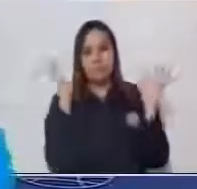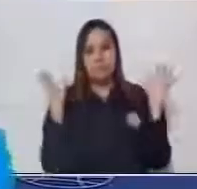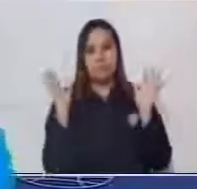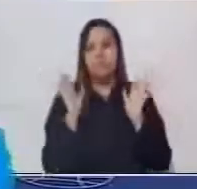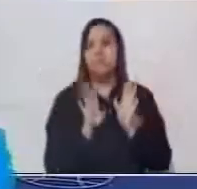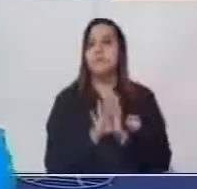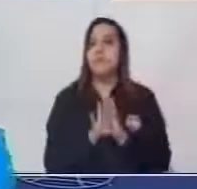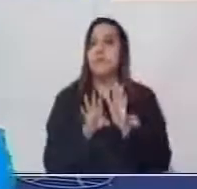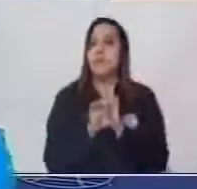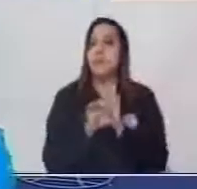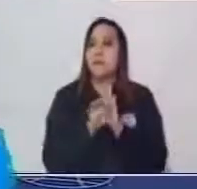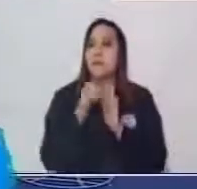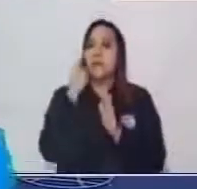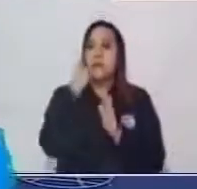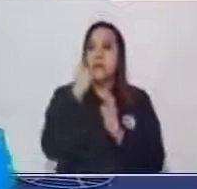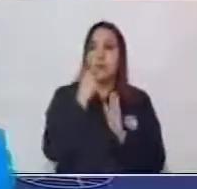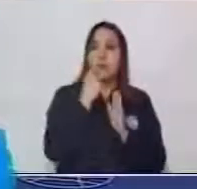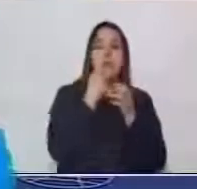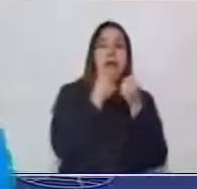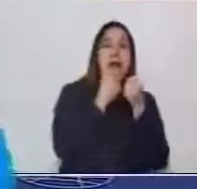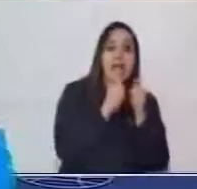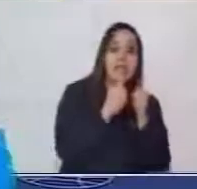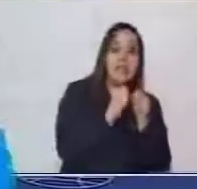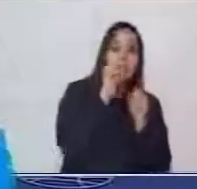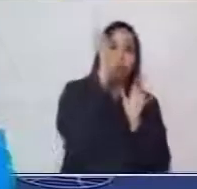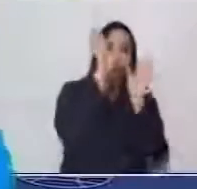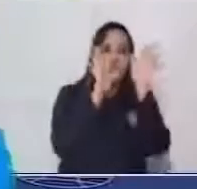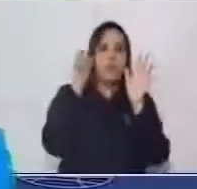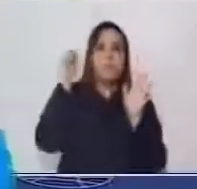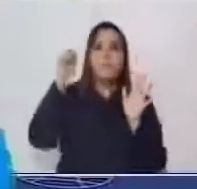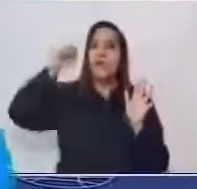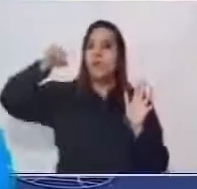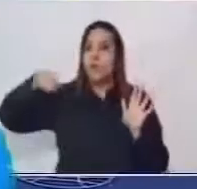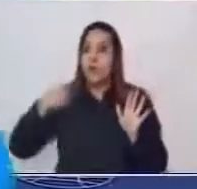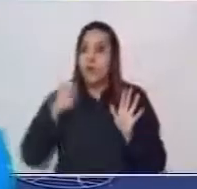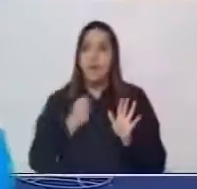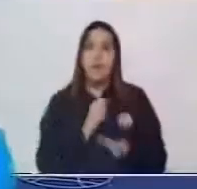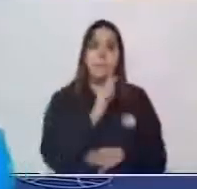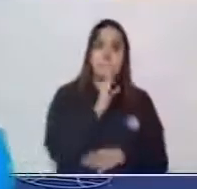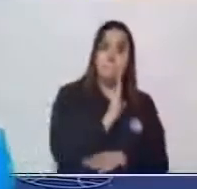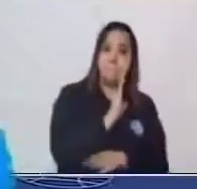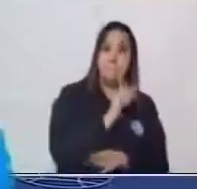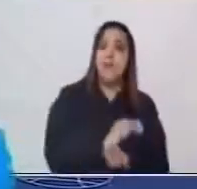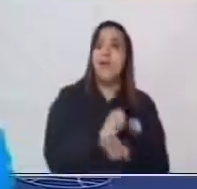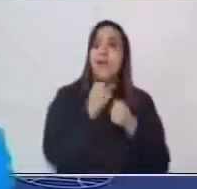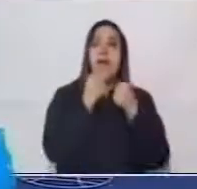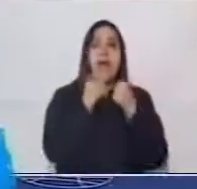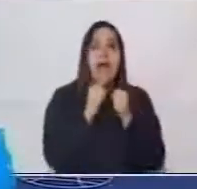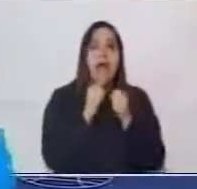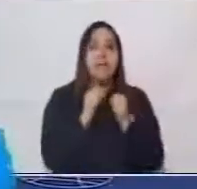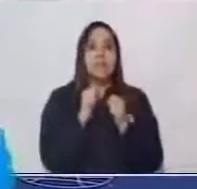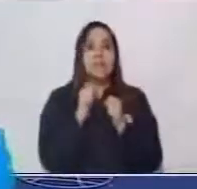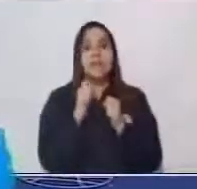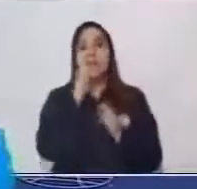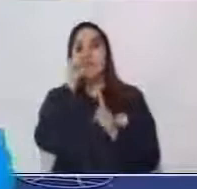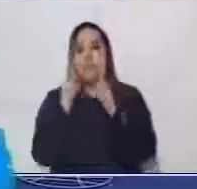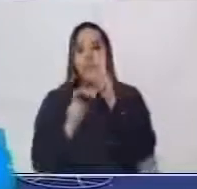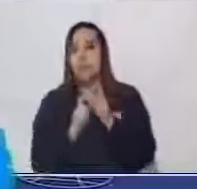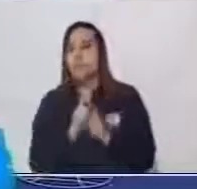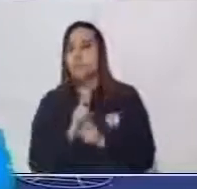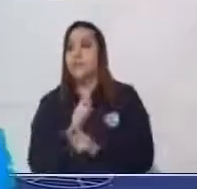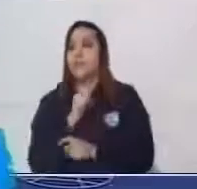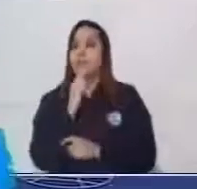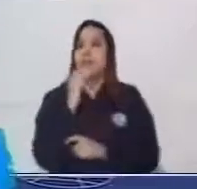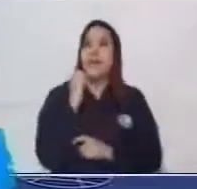un texto. Colocamos hacer un esquema, punto y coma. Luego el inciso E, formular la hipótesis, punto y coma. El inciso